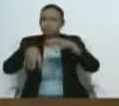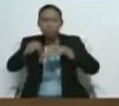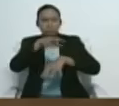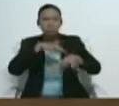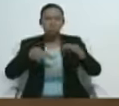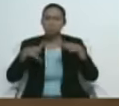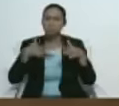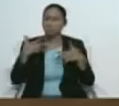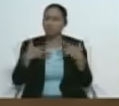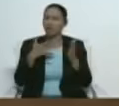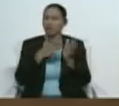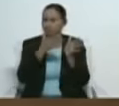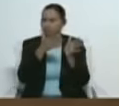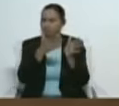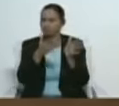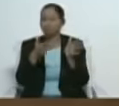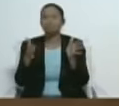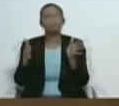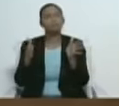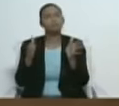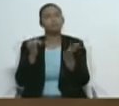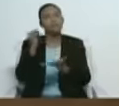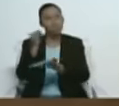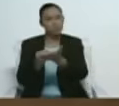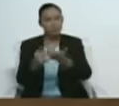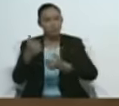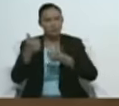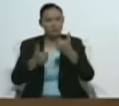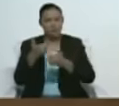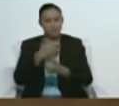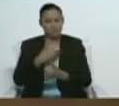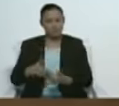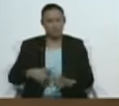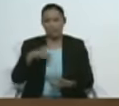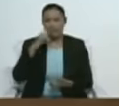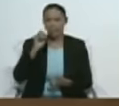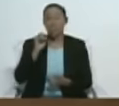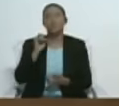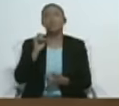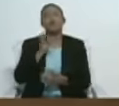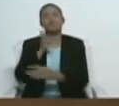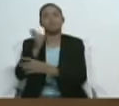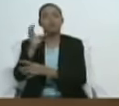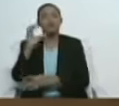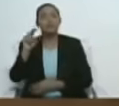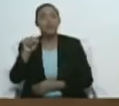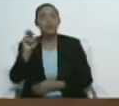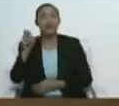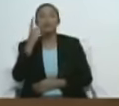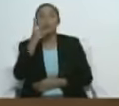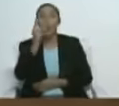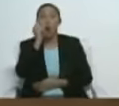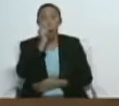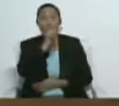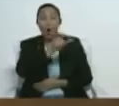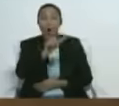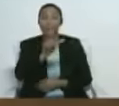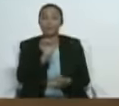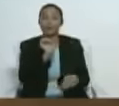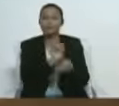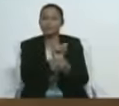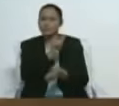de la inscripción de su candidatura ante el cne fueron detenidos dos sujetos en actitud